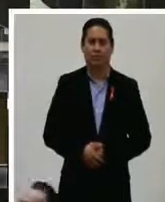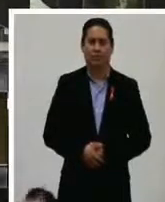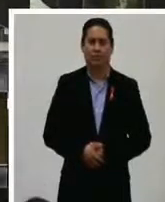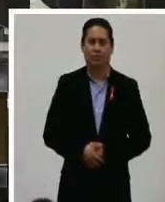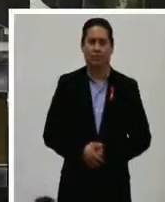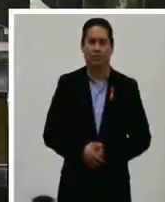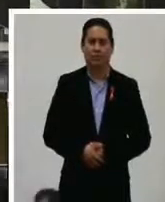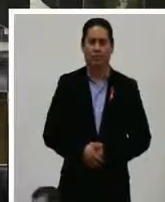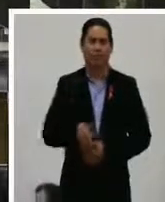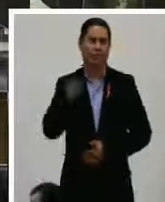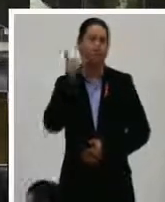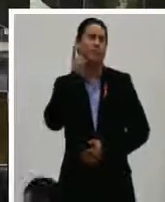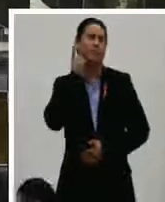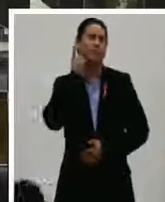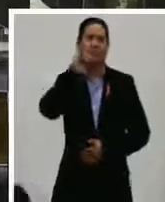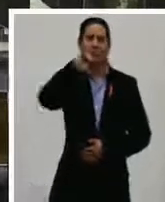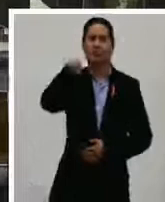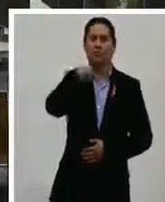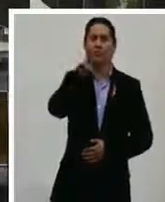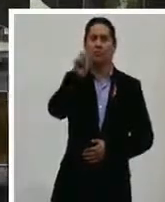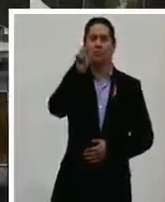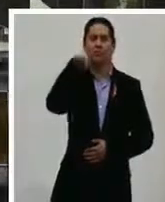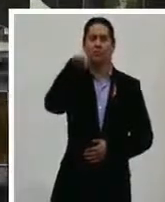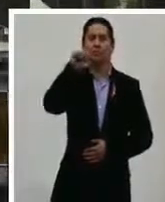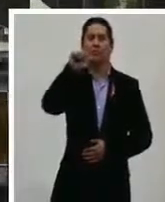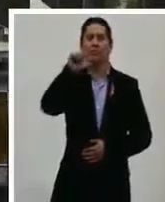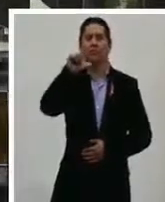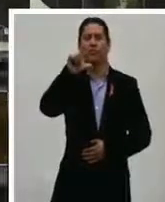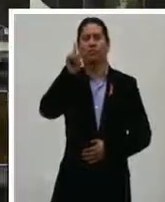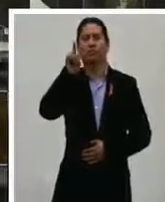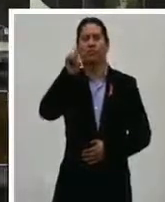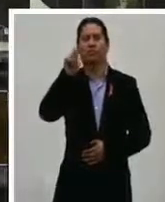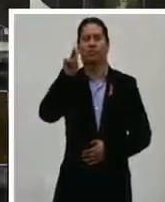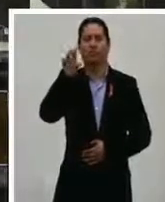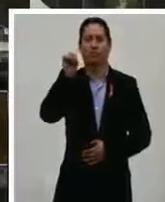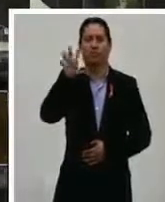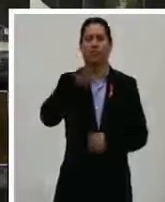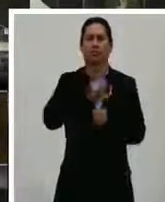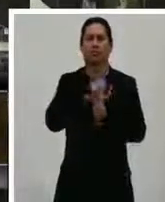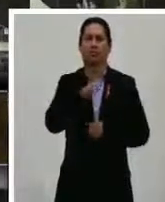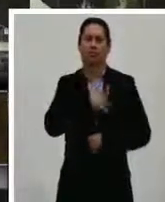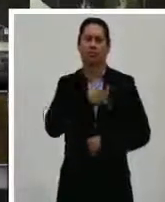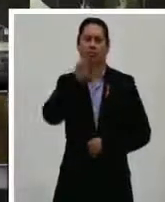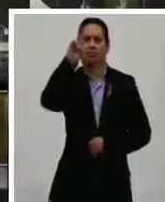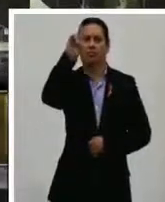diputado juan salvador camacho velasco en qué sentido su participación